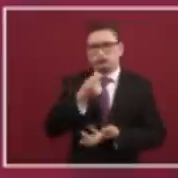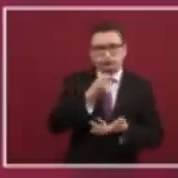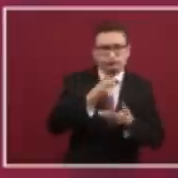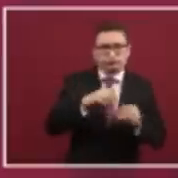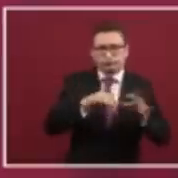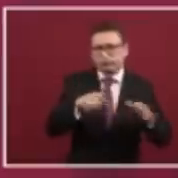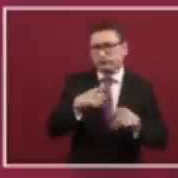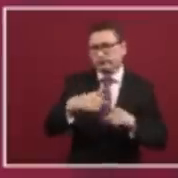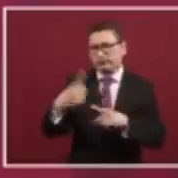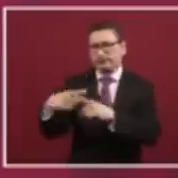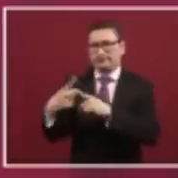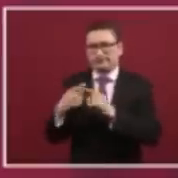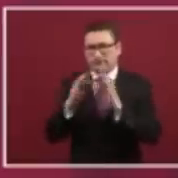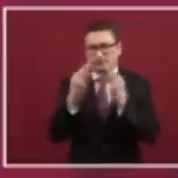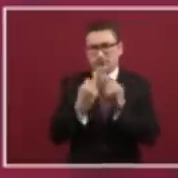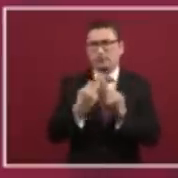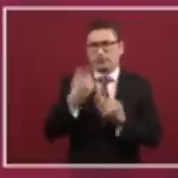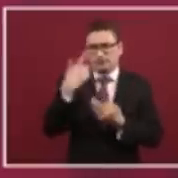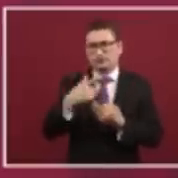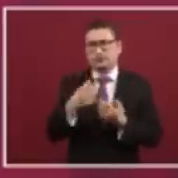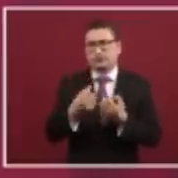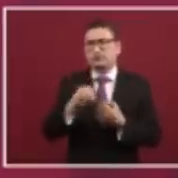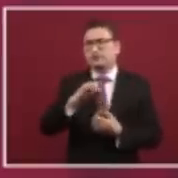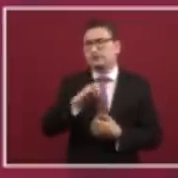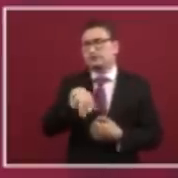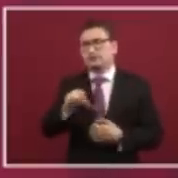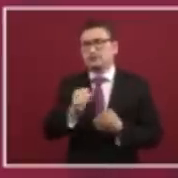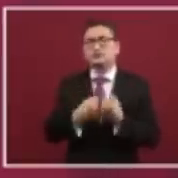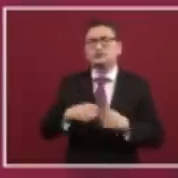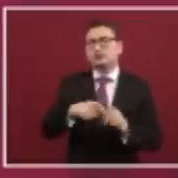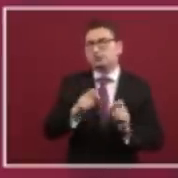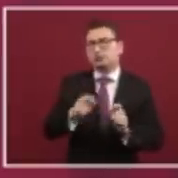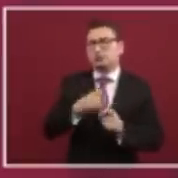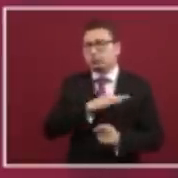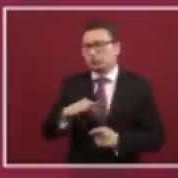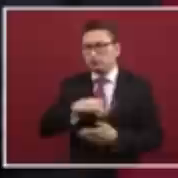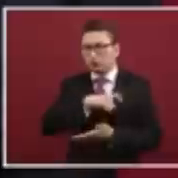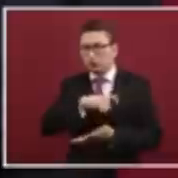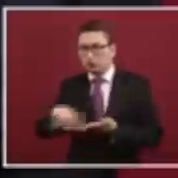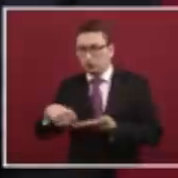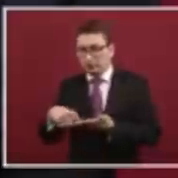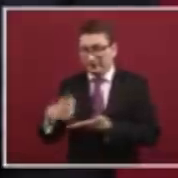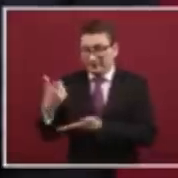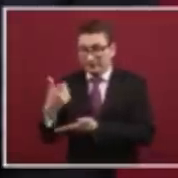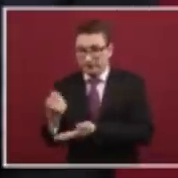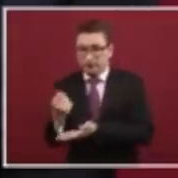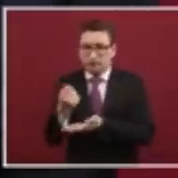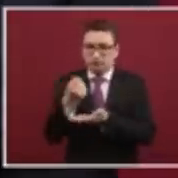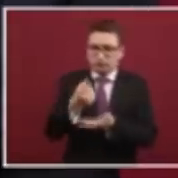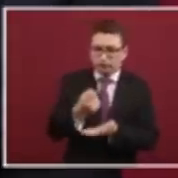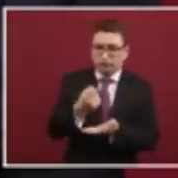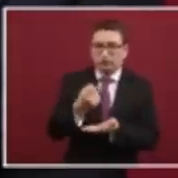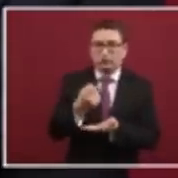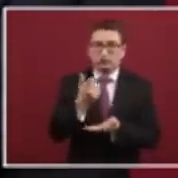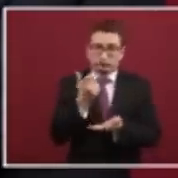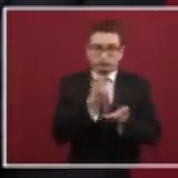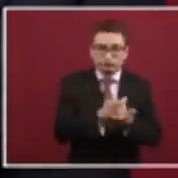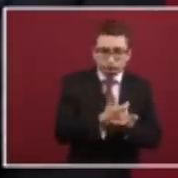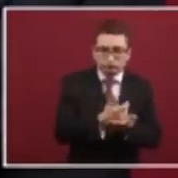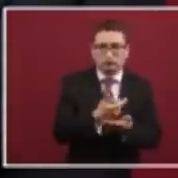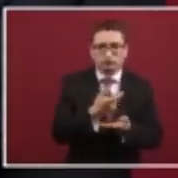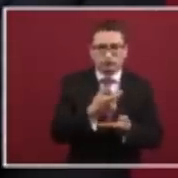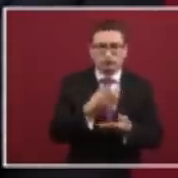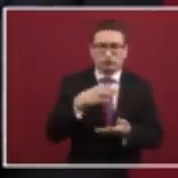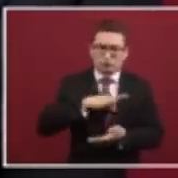existía a través del Seguro Popular, de decidir si transfería recursos en dinero,